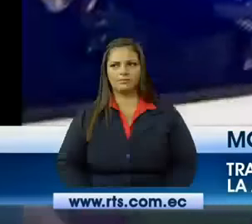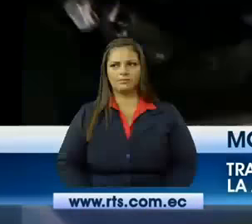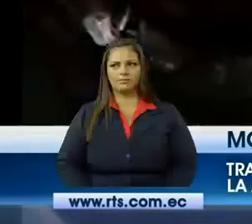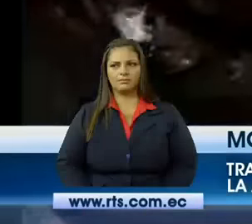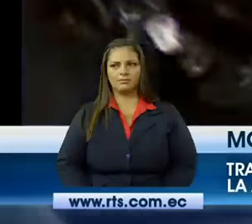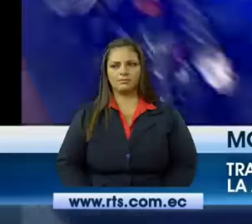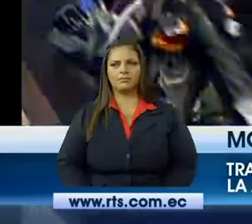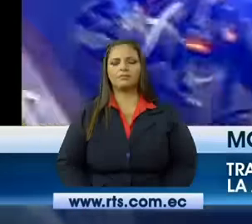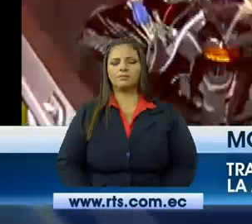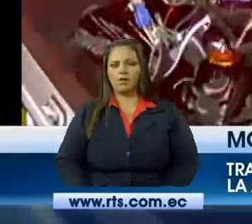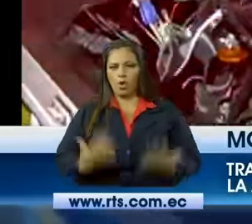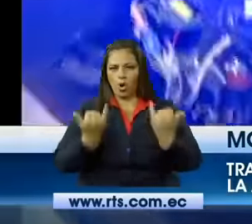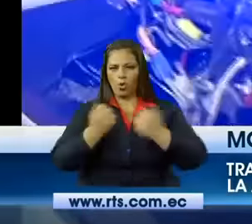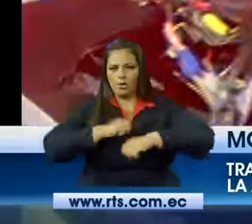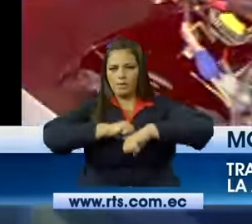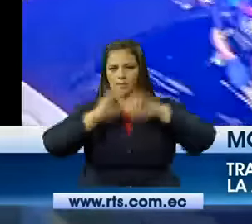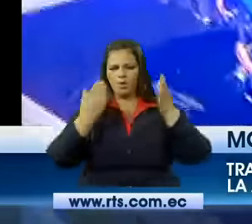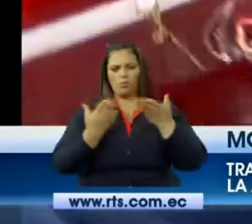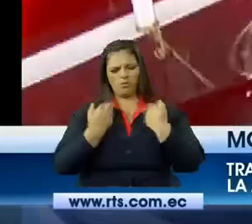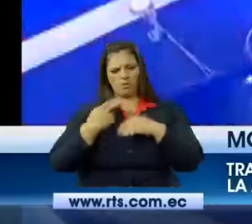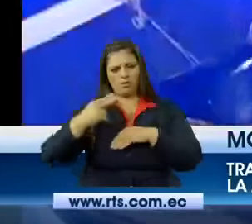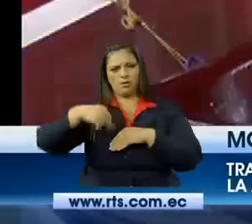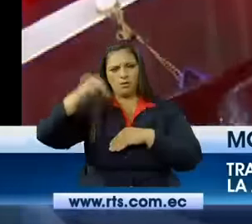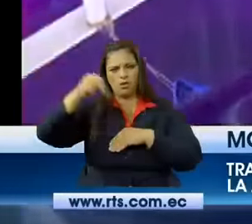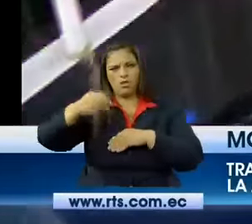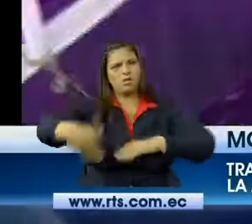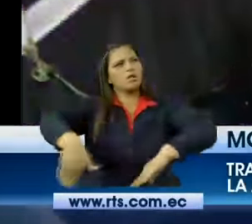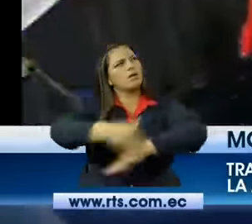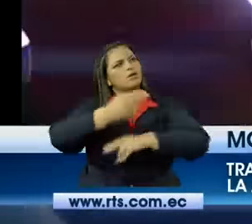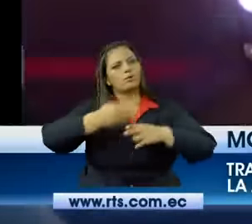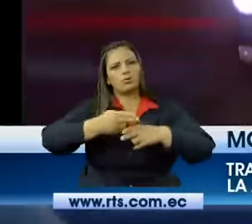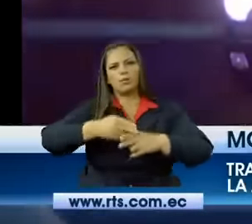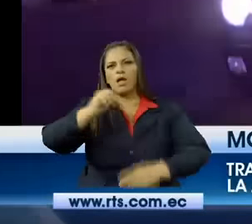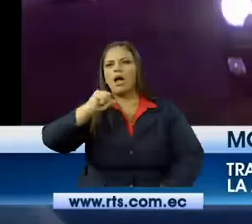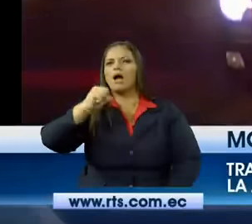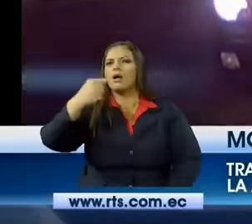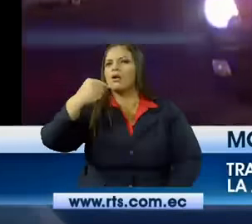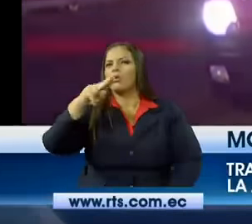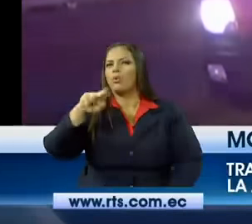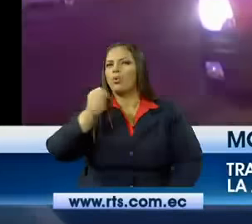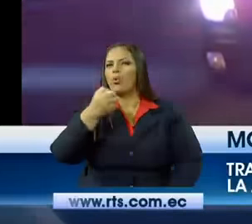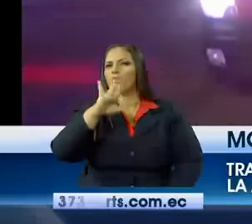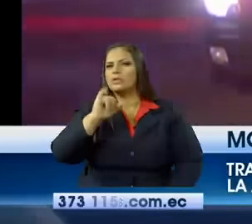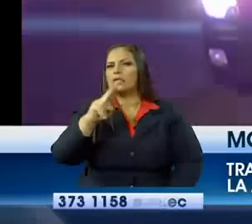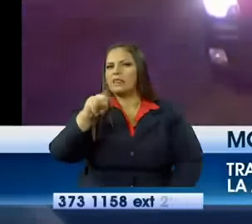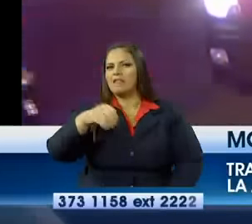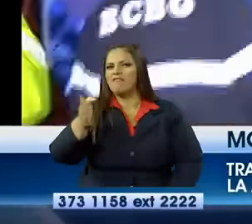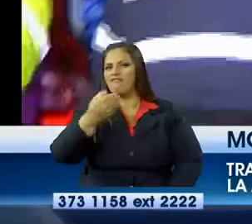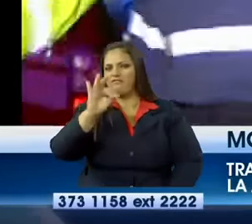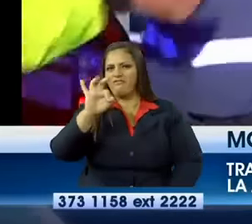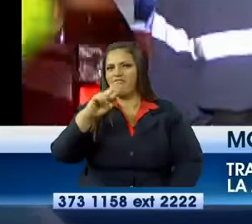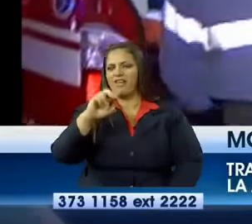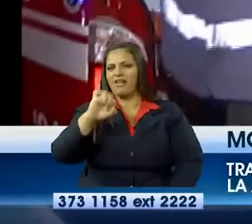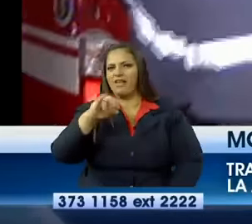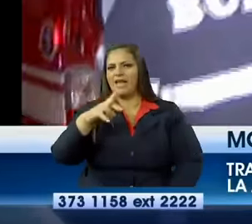el conductor de la motocicleta se impactó contra una palmera ubicada en el parterre central.